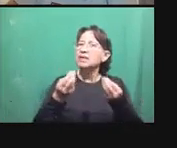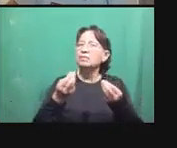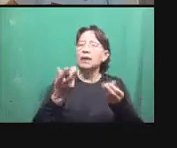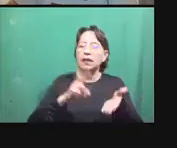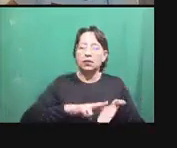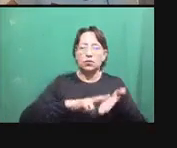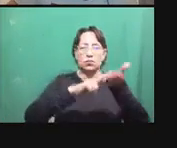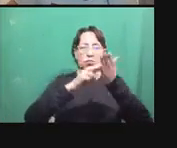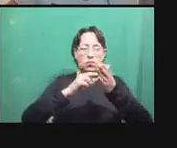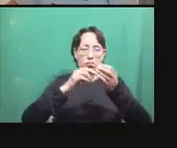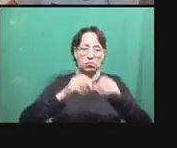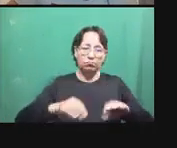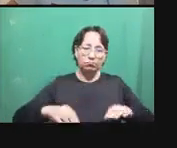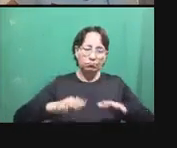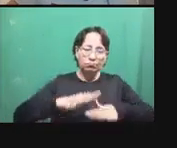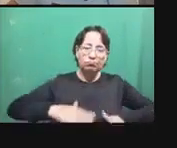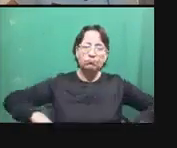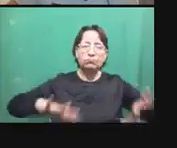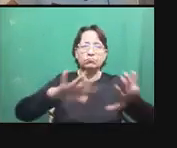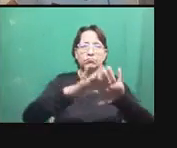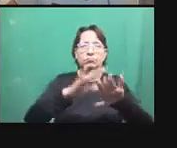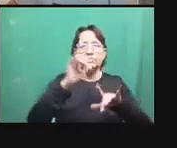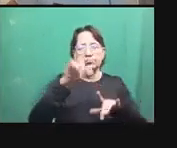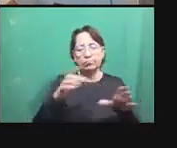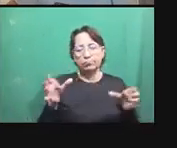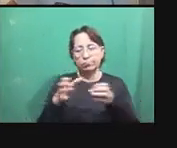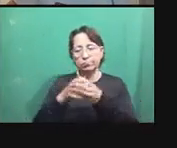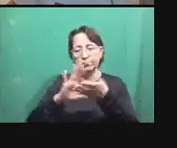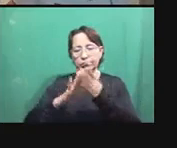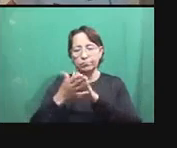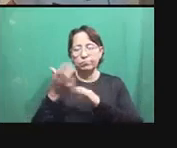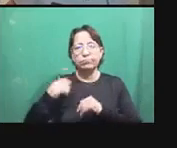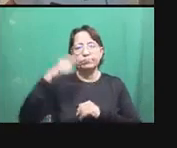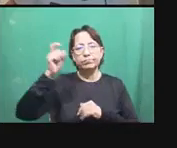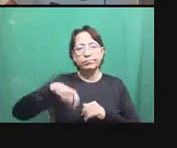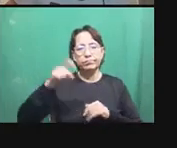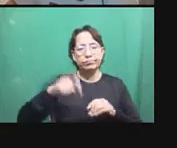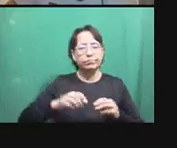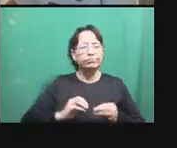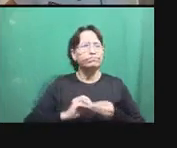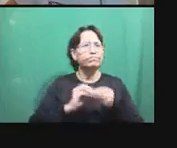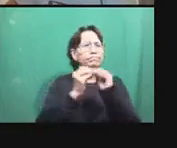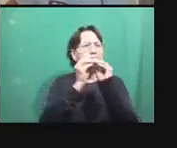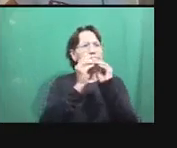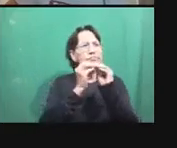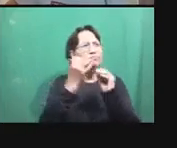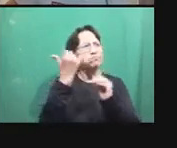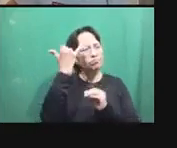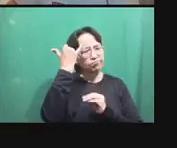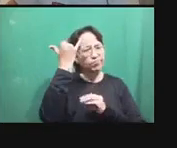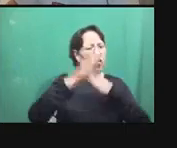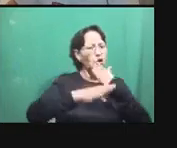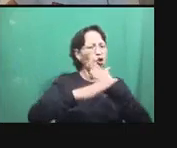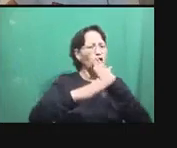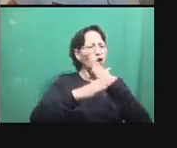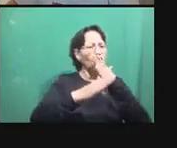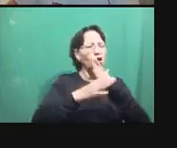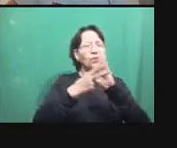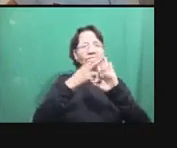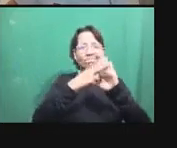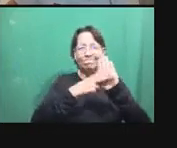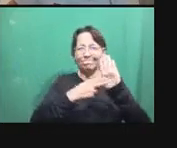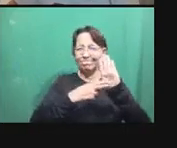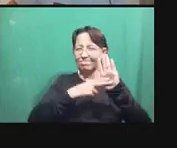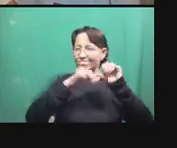contribución significativa de la entidad de nuestras comunidades y la necesidad de crear, de seguir creando políticas públicas